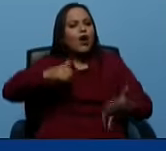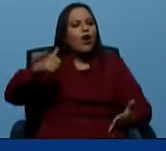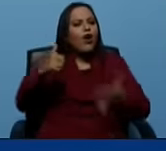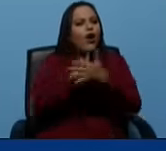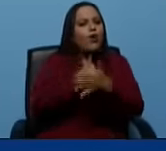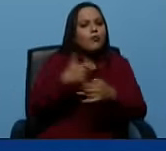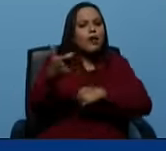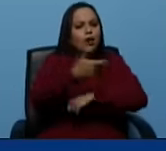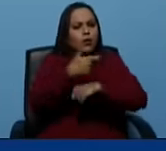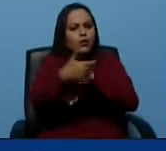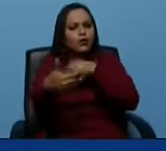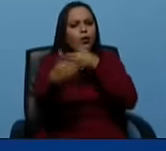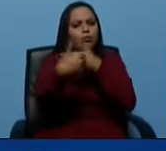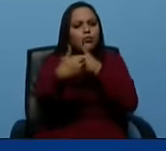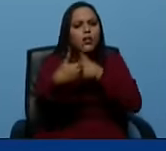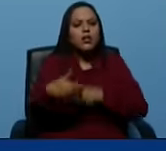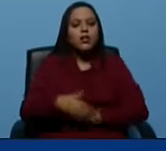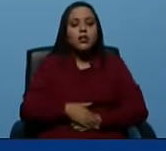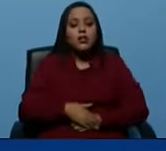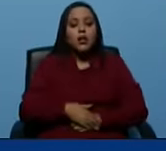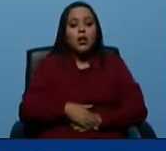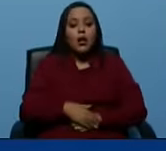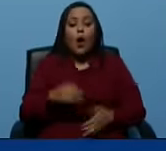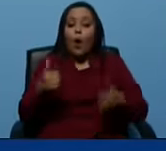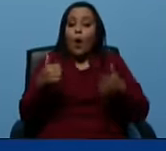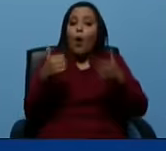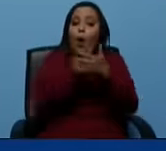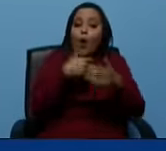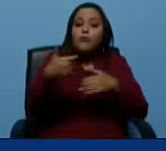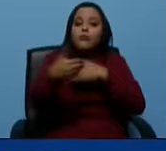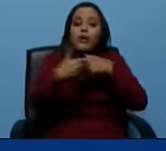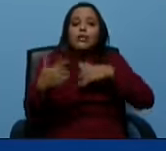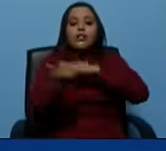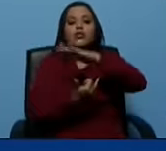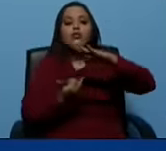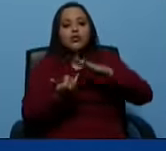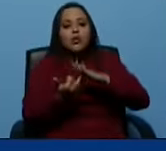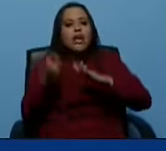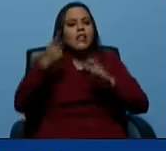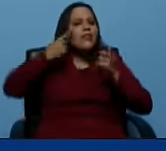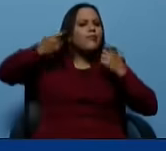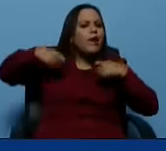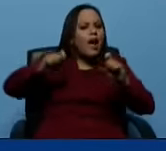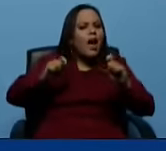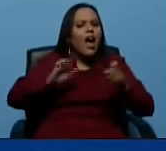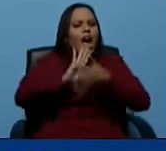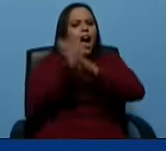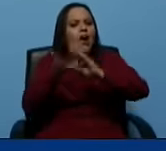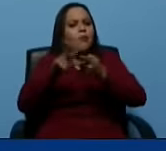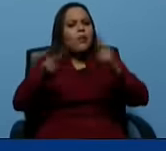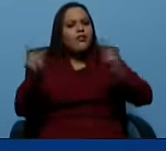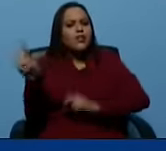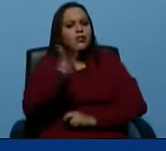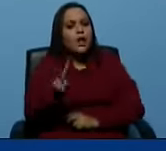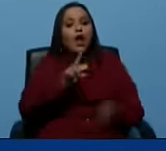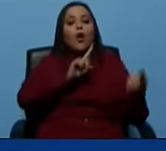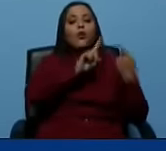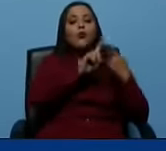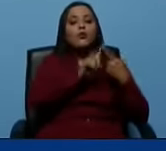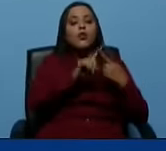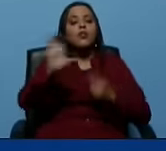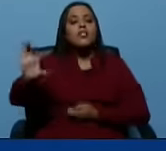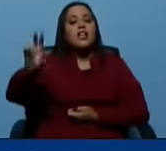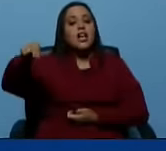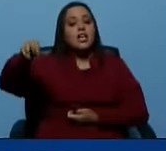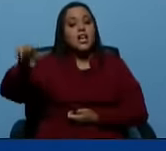Estado, de golpe contra las instituciones y este intento de desestabilización son el Poder Electoral,